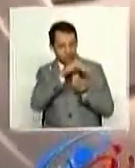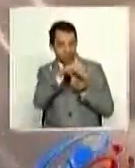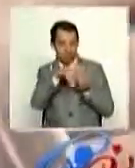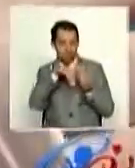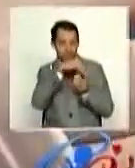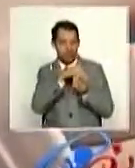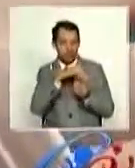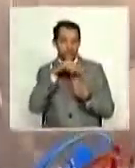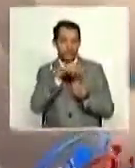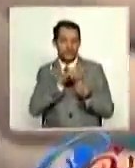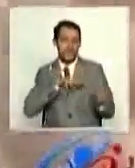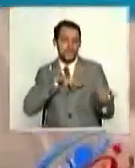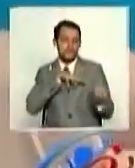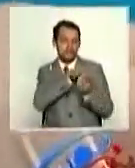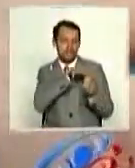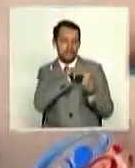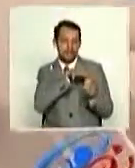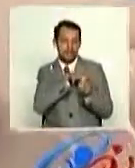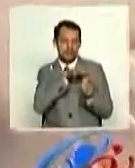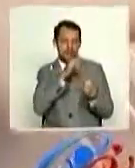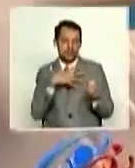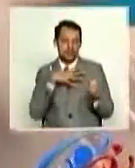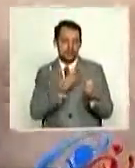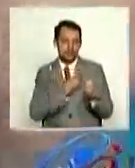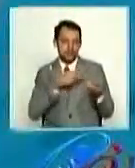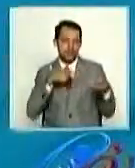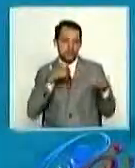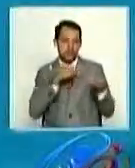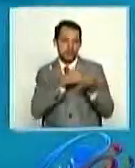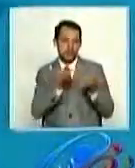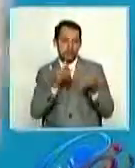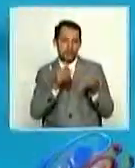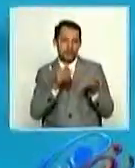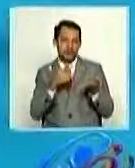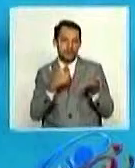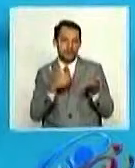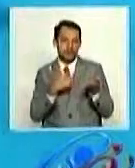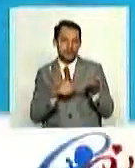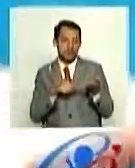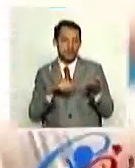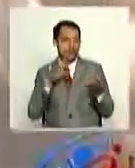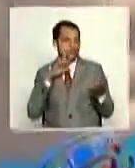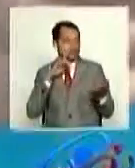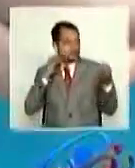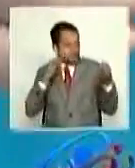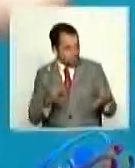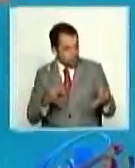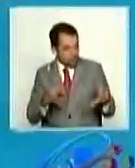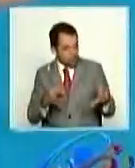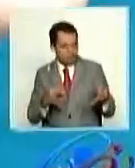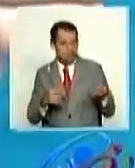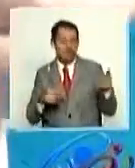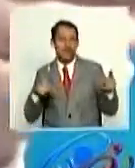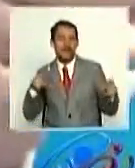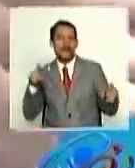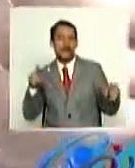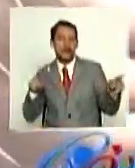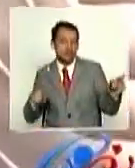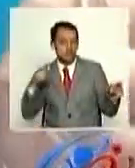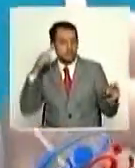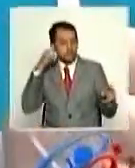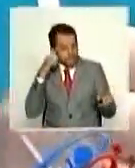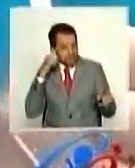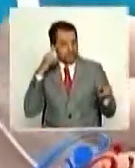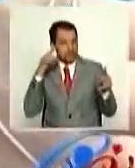alto impacto. Estas prótesis nosotros podemos, por casualidad, muchas veces a los pacientes,